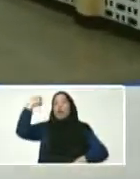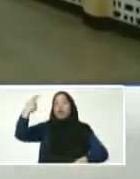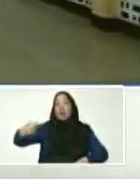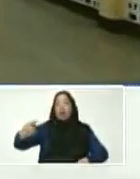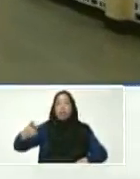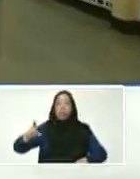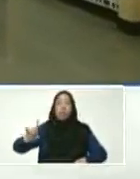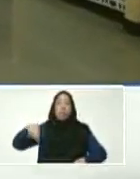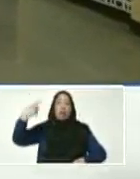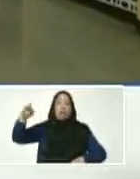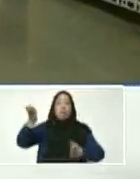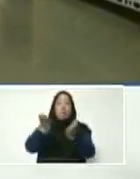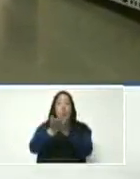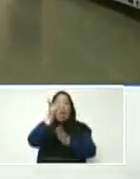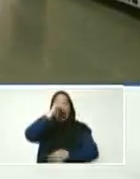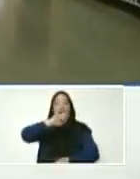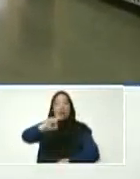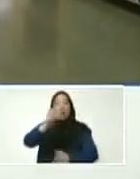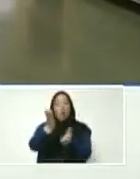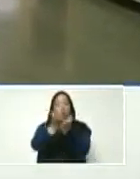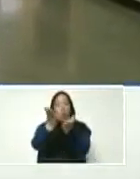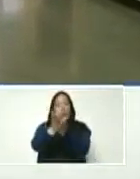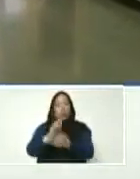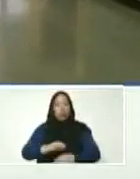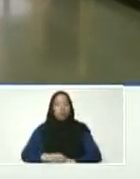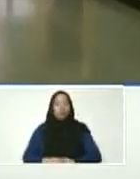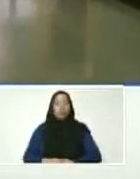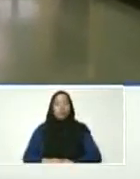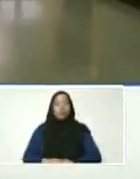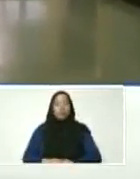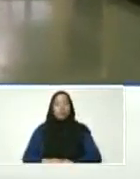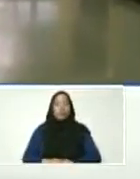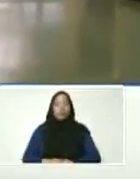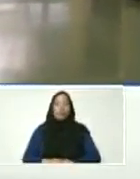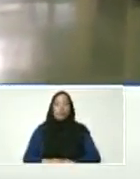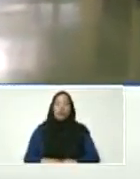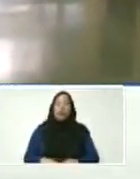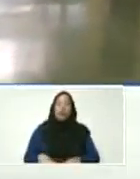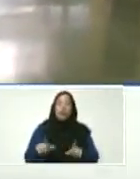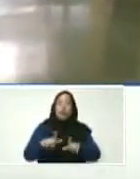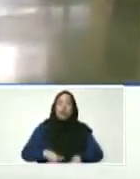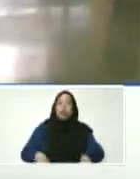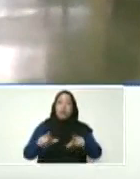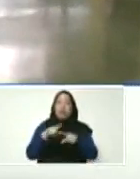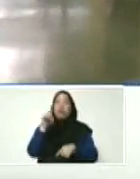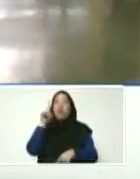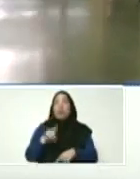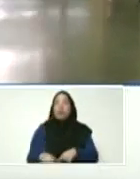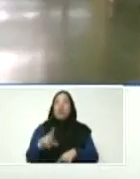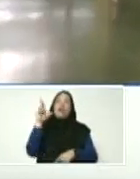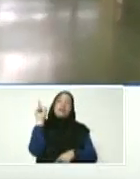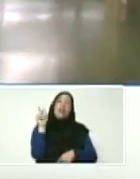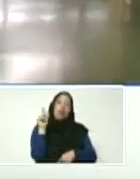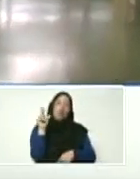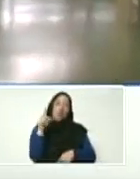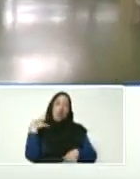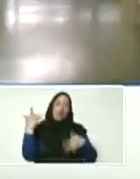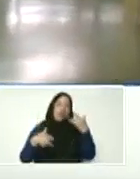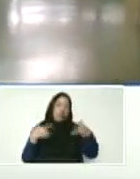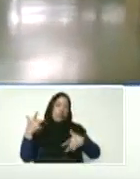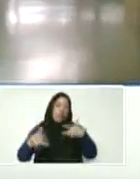que venía. Y al salón de clase le daban también una segunda